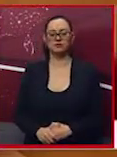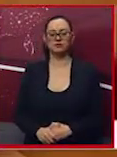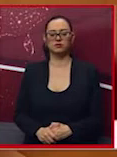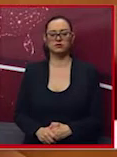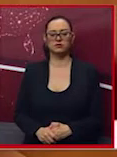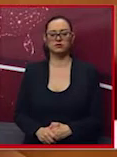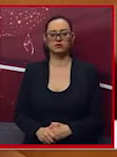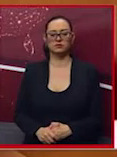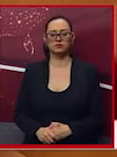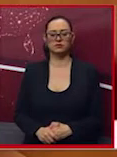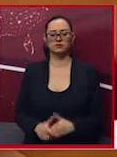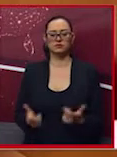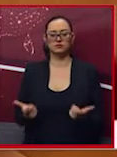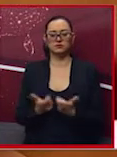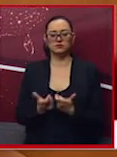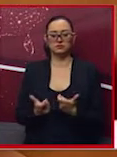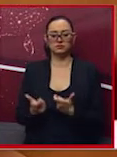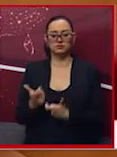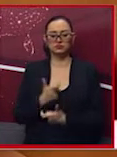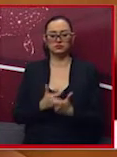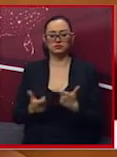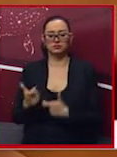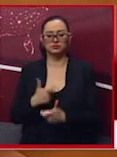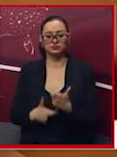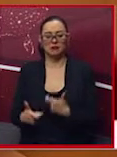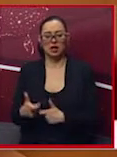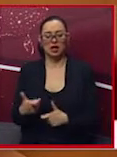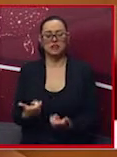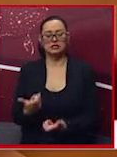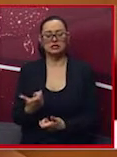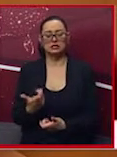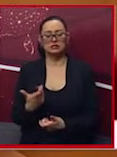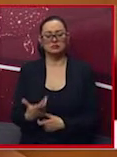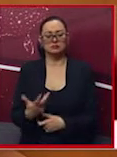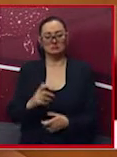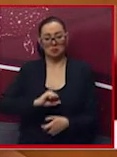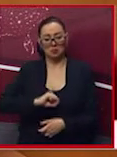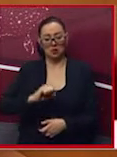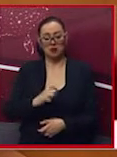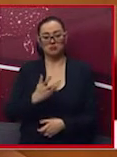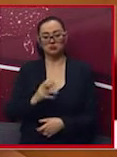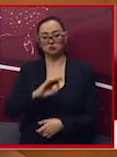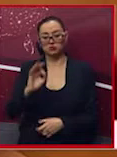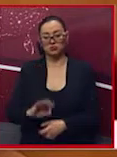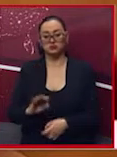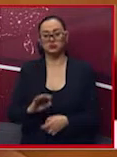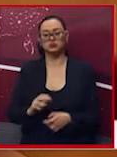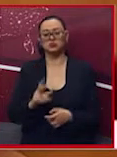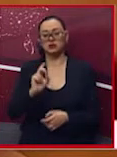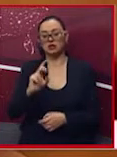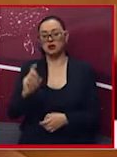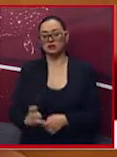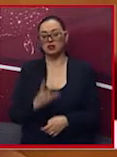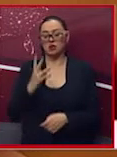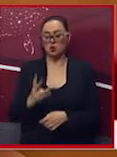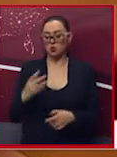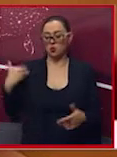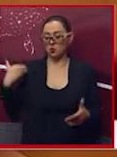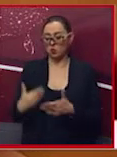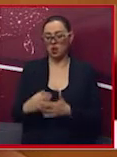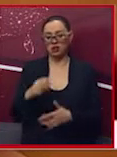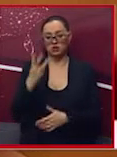Una economía que creció 2.5% anual e hiló 34 trimestres de